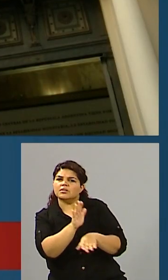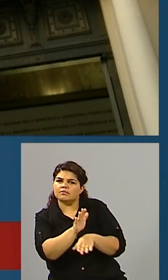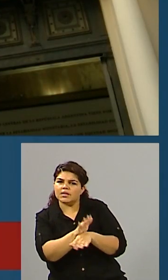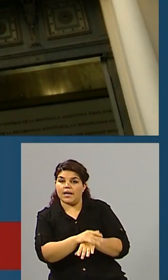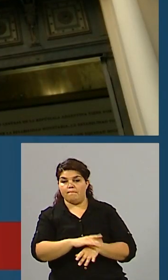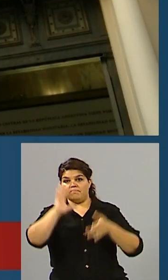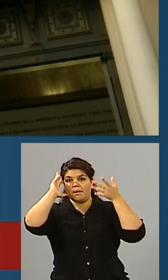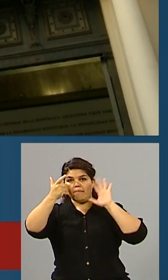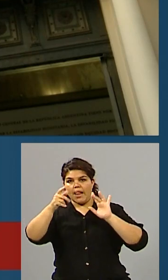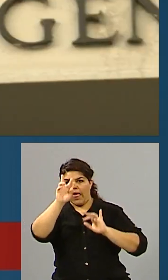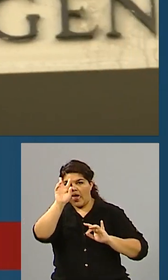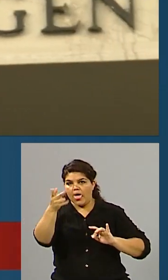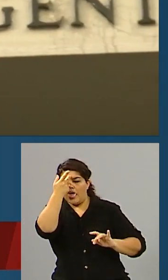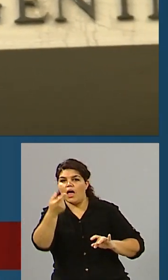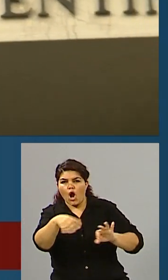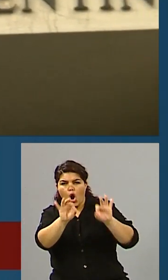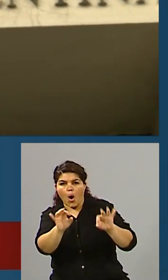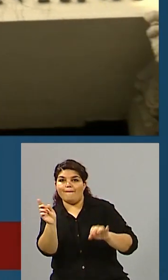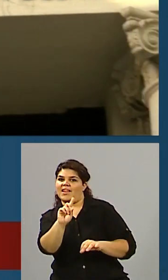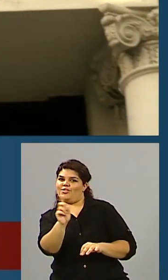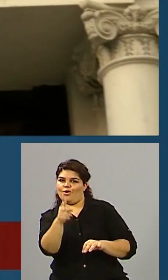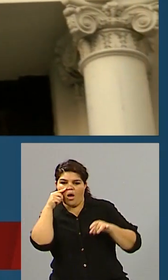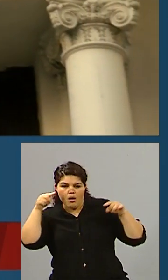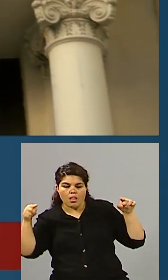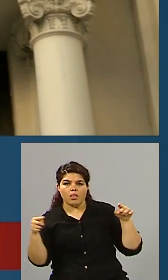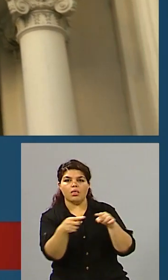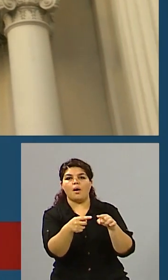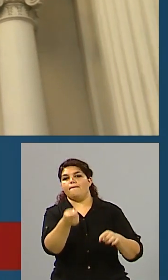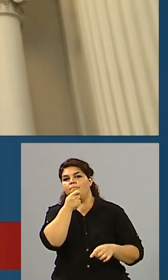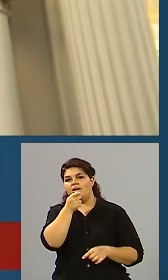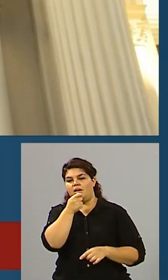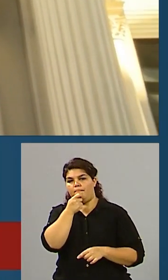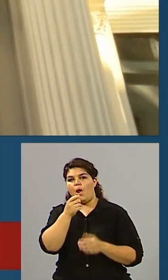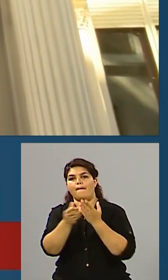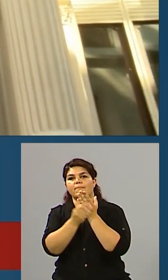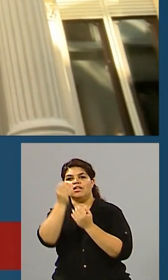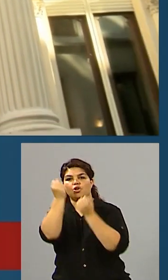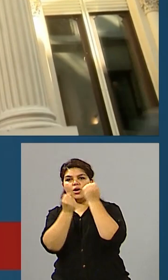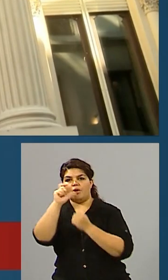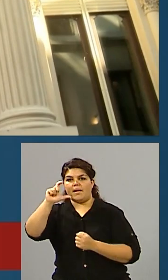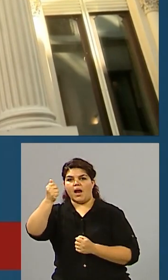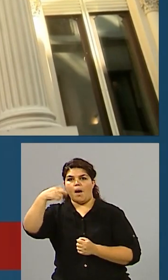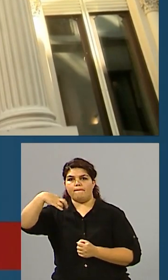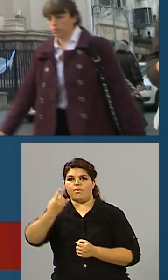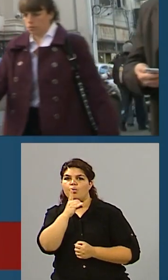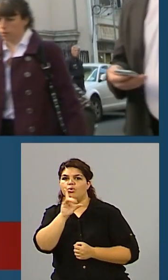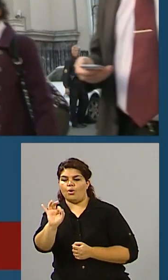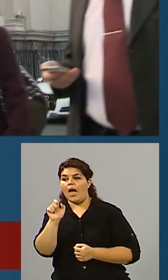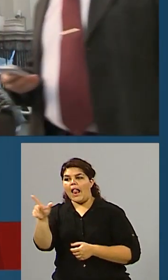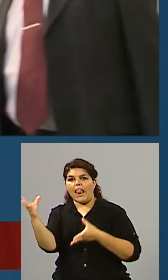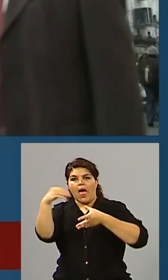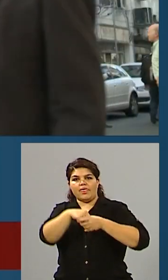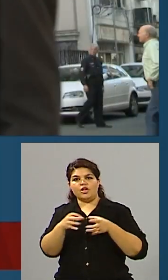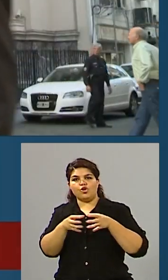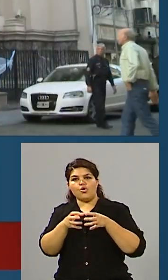vamos a tener un ministro de Economía como es el señor Caputo, que tiene su anclaje en el sector pro, que sigue